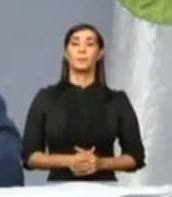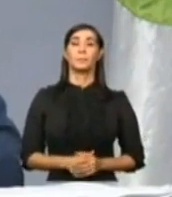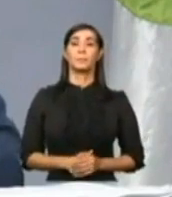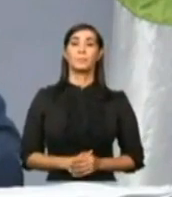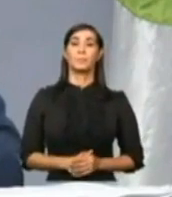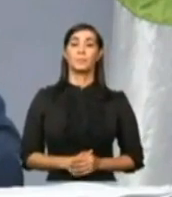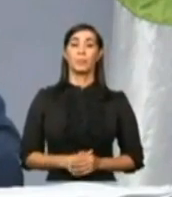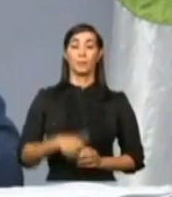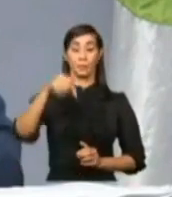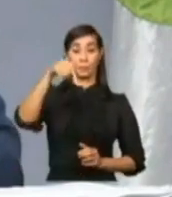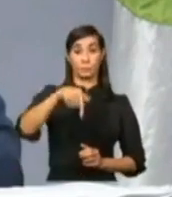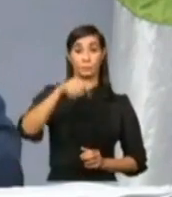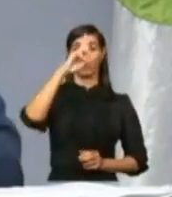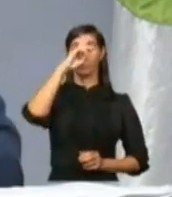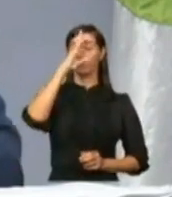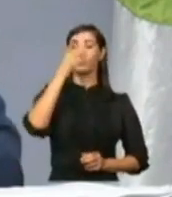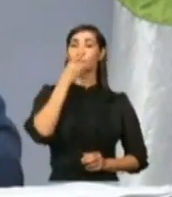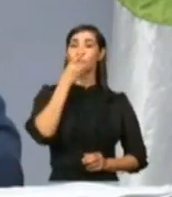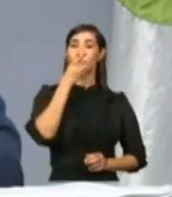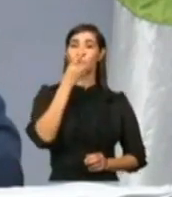Para la República Dominicana,